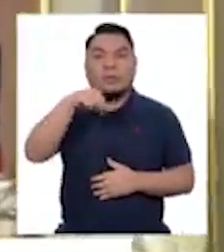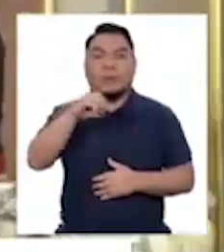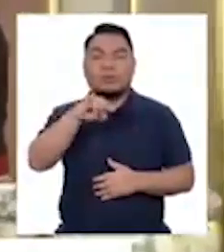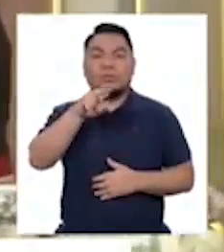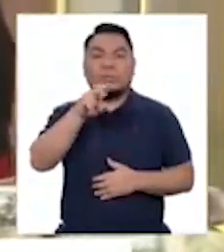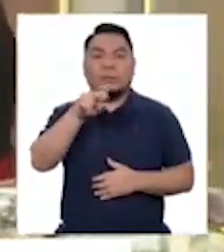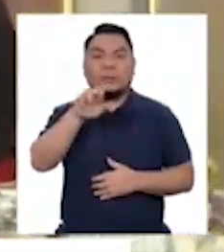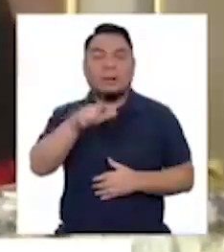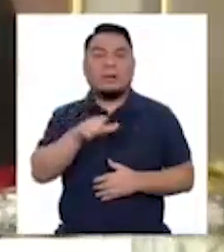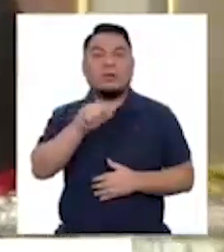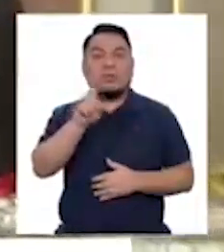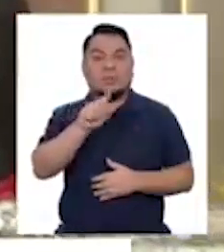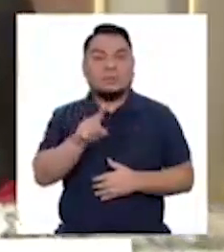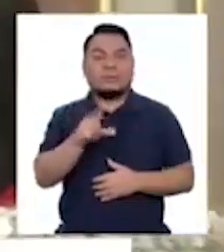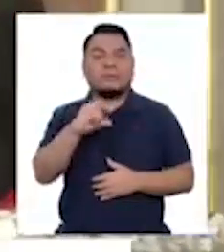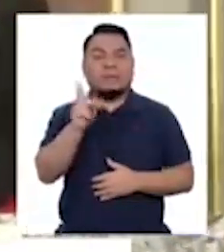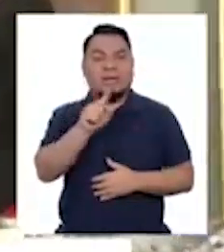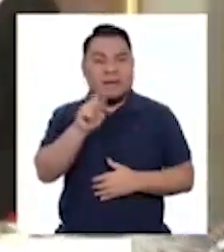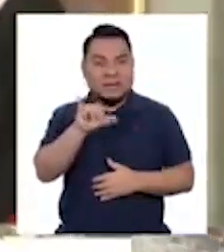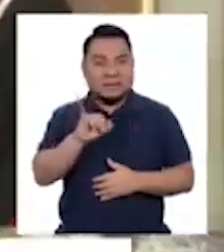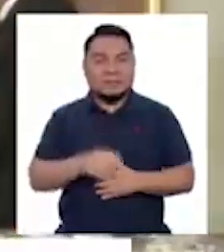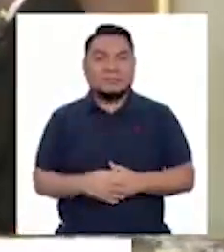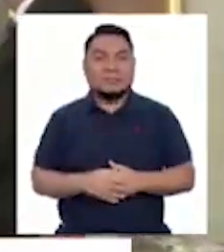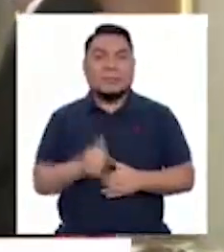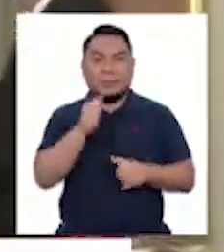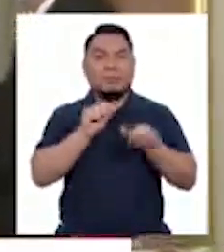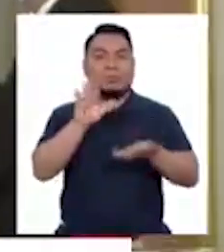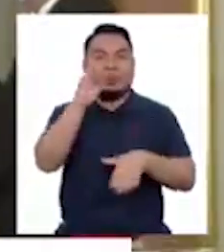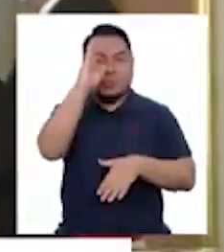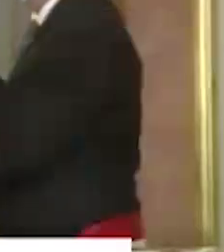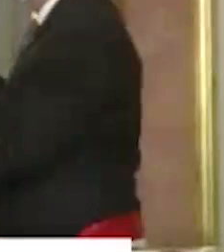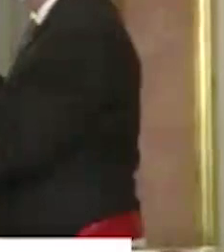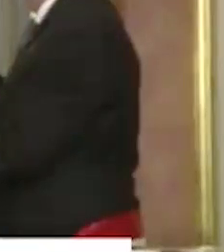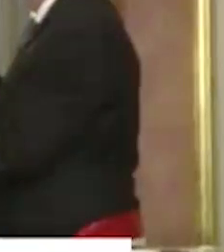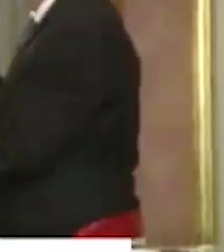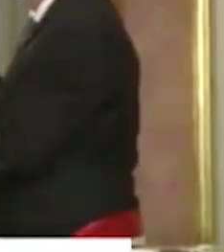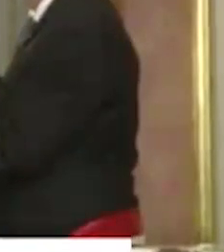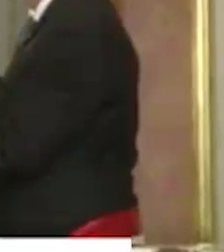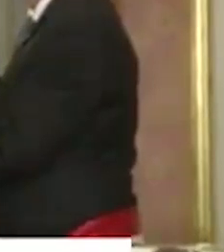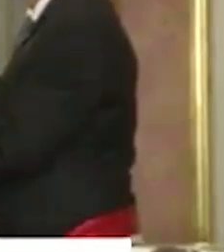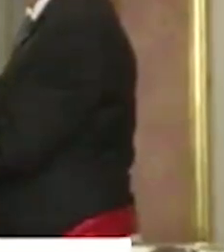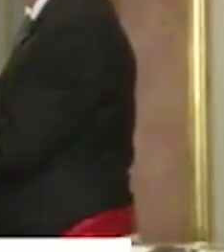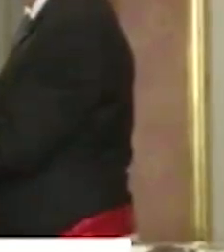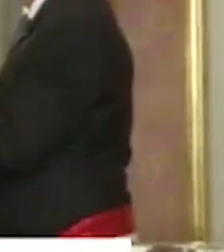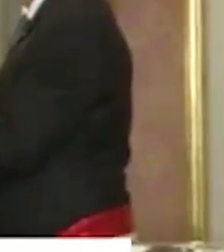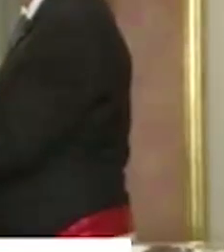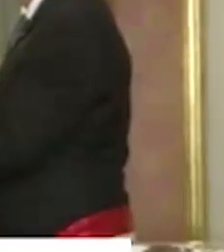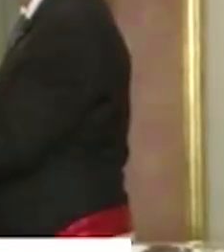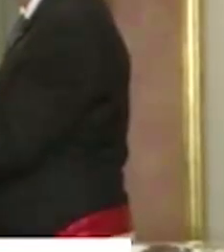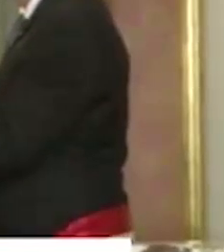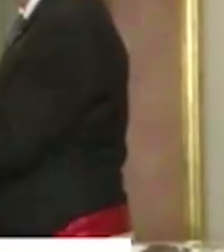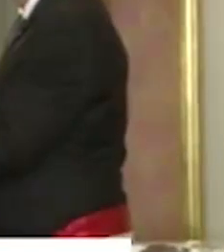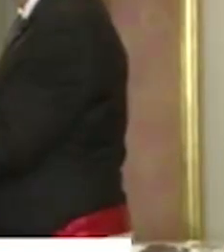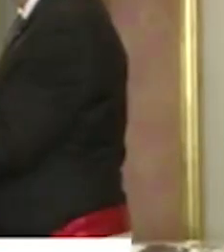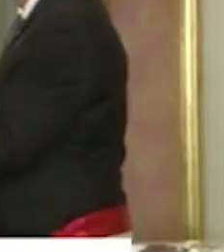Juvenal López Chávarri, juráis por Dios y estos santos evangelios desempeñar